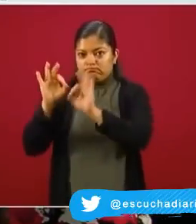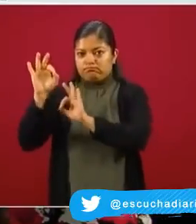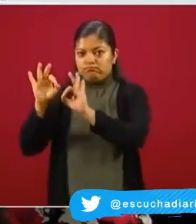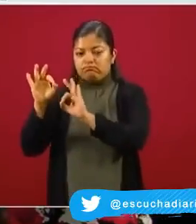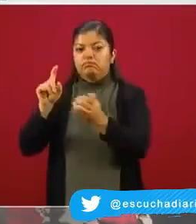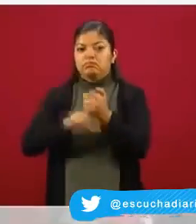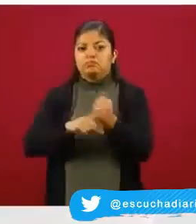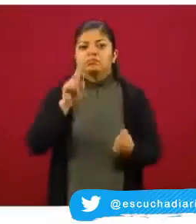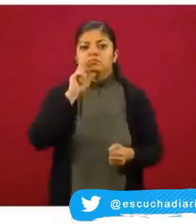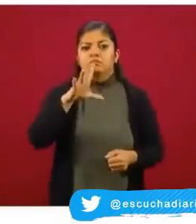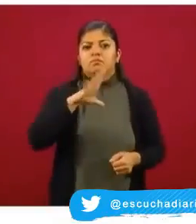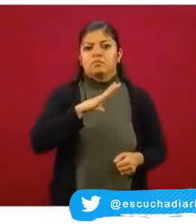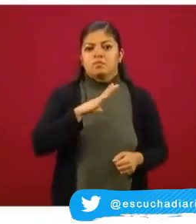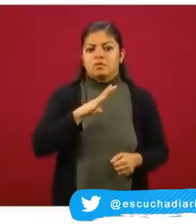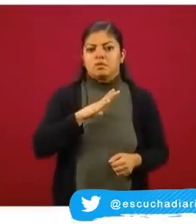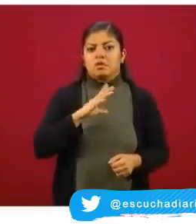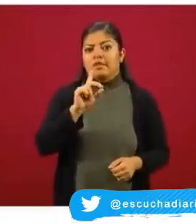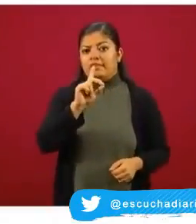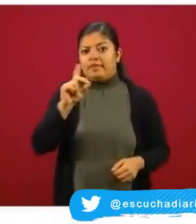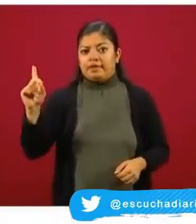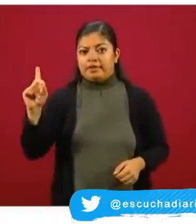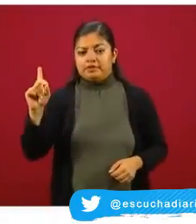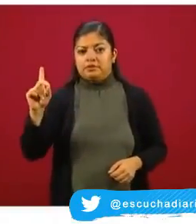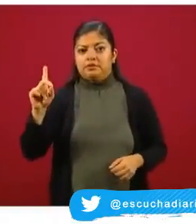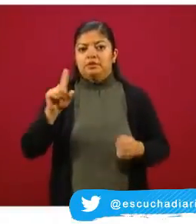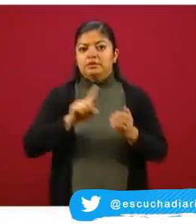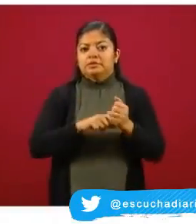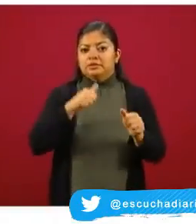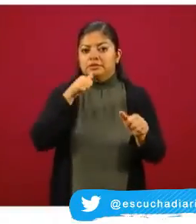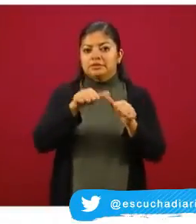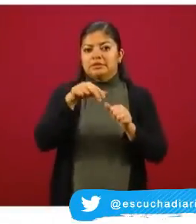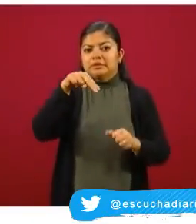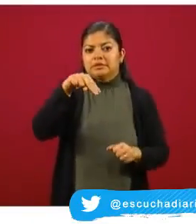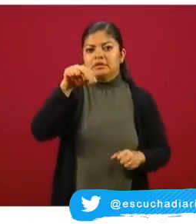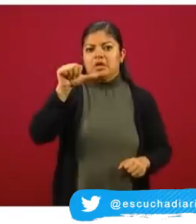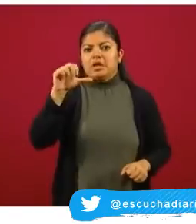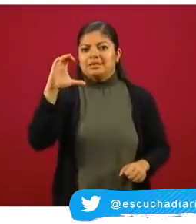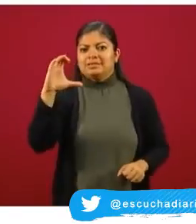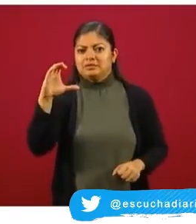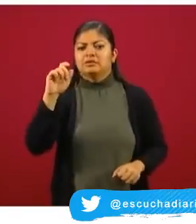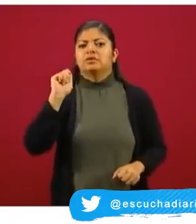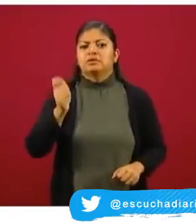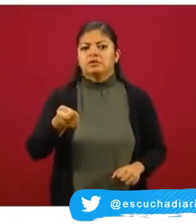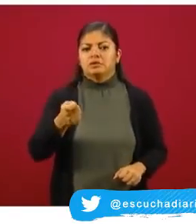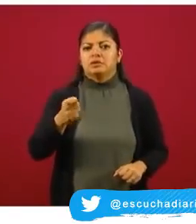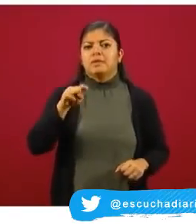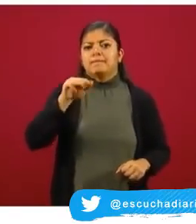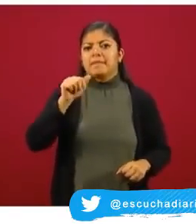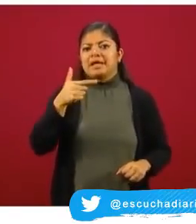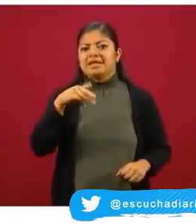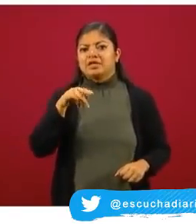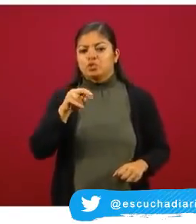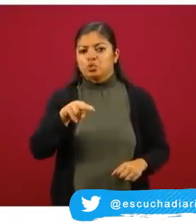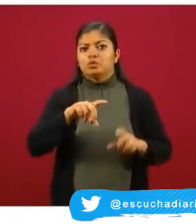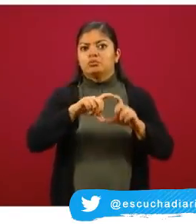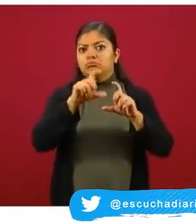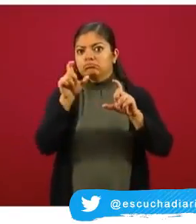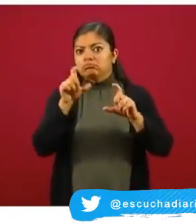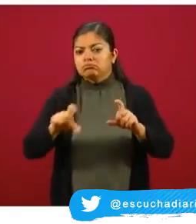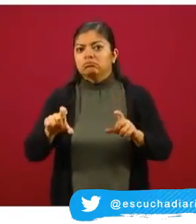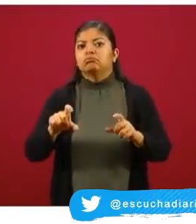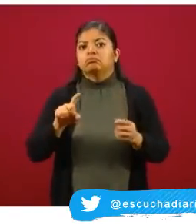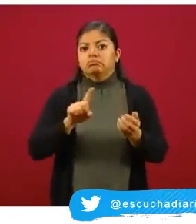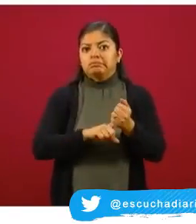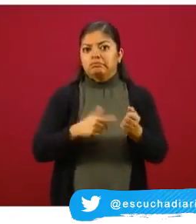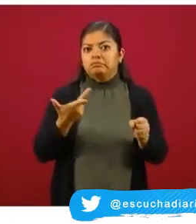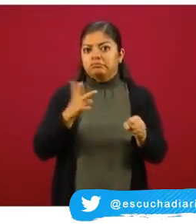ocupación, vemos en el extremo derecho, con las letras NAC, la magnitud nacional de la ocupación hospitalaria,